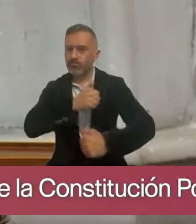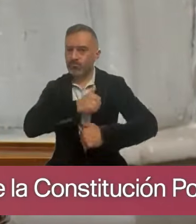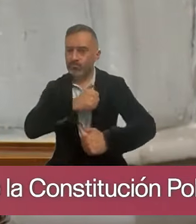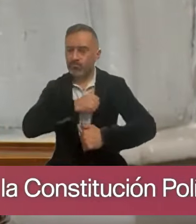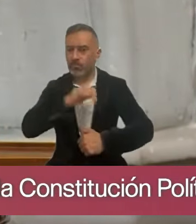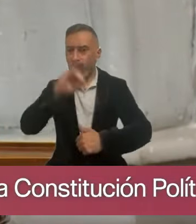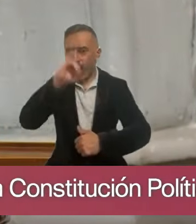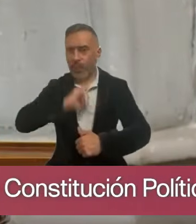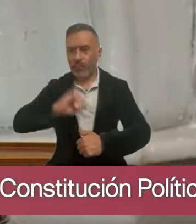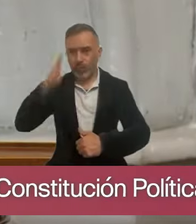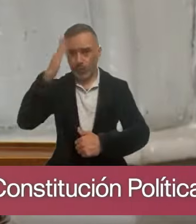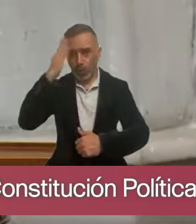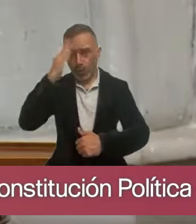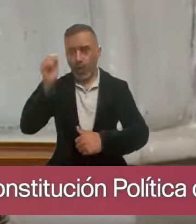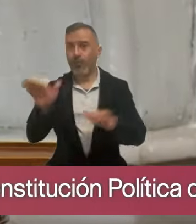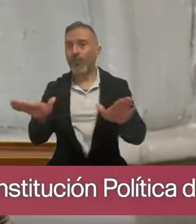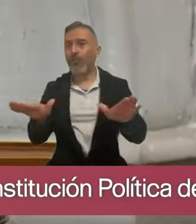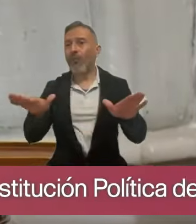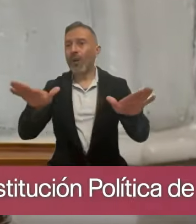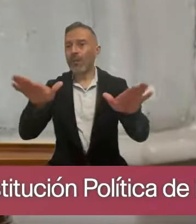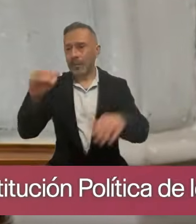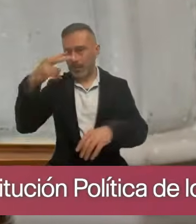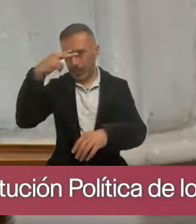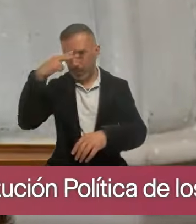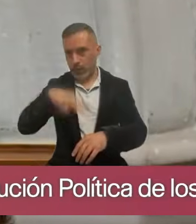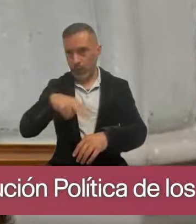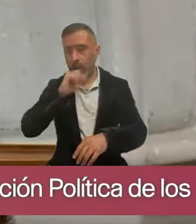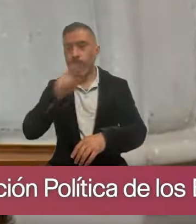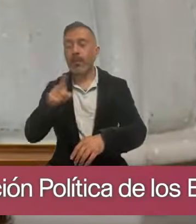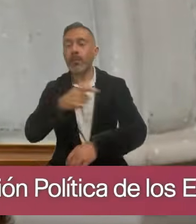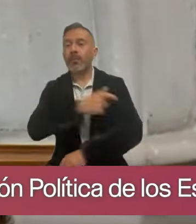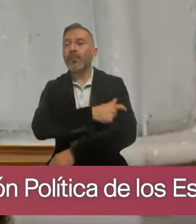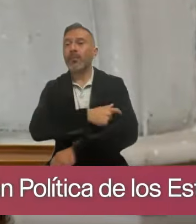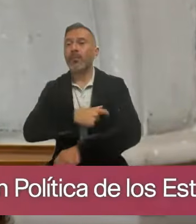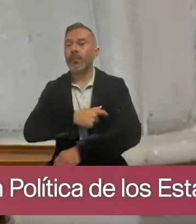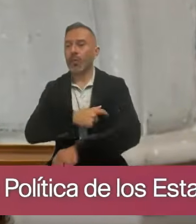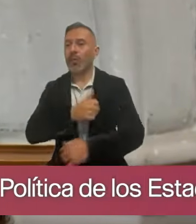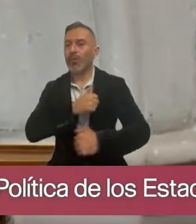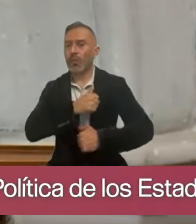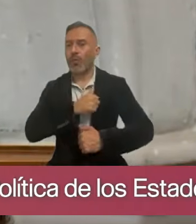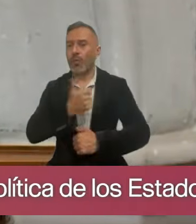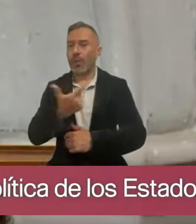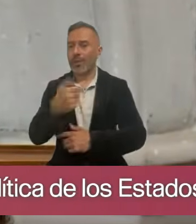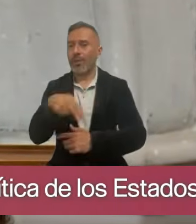Fuerzas Aéreas Nacionales, así como de la Guardia Nacional en los términos que la ley disponga.